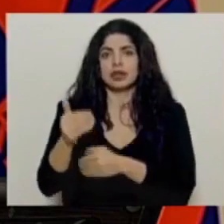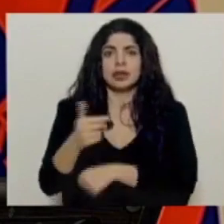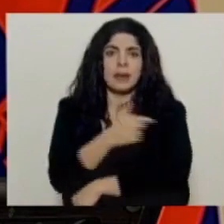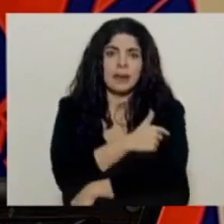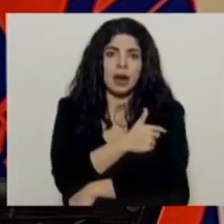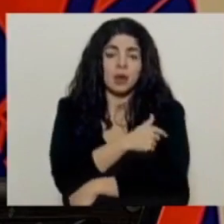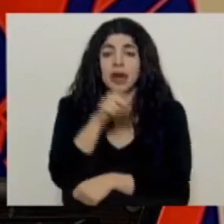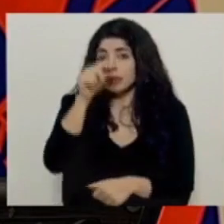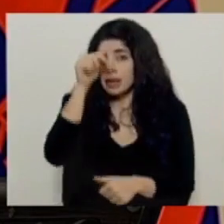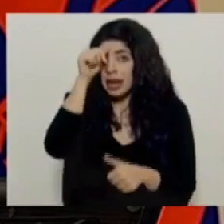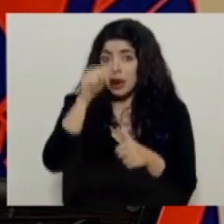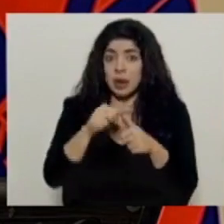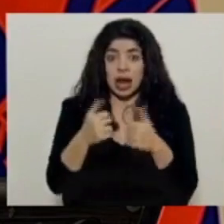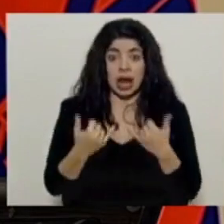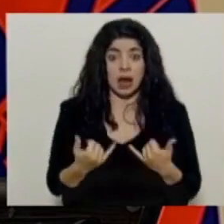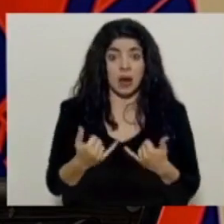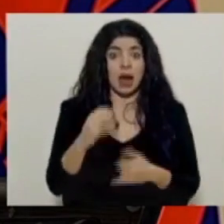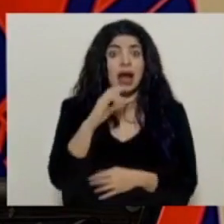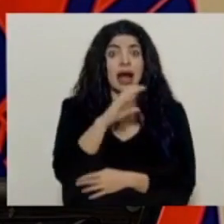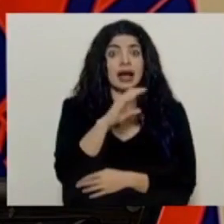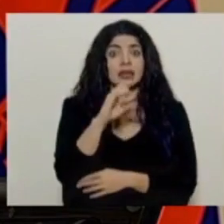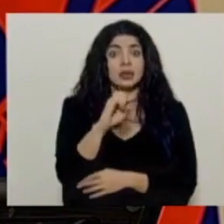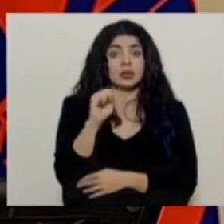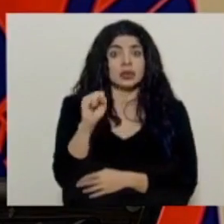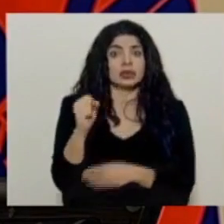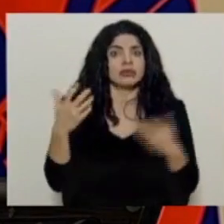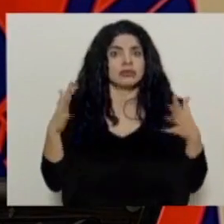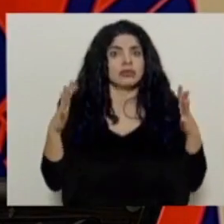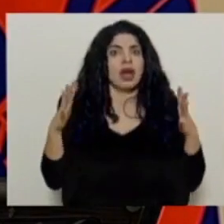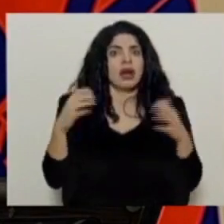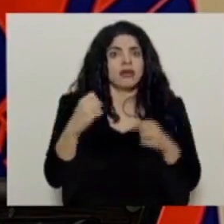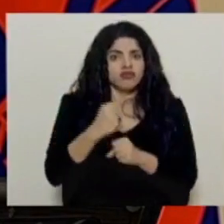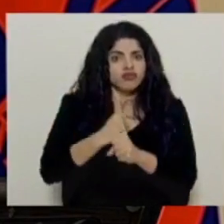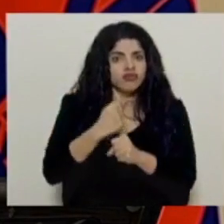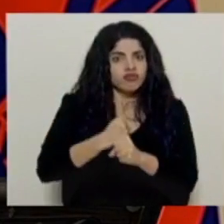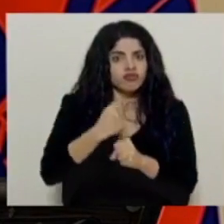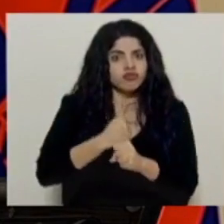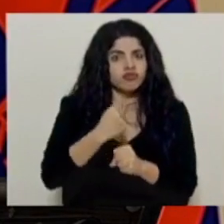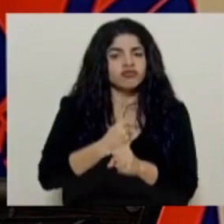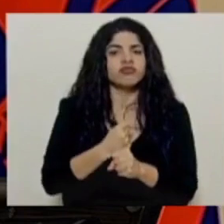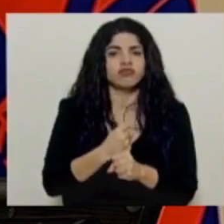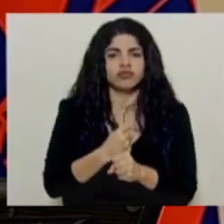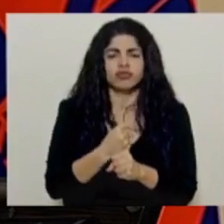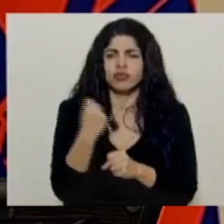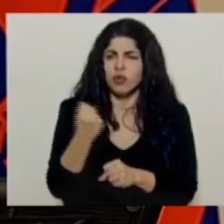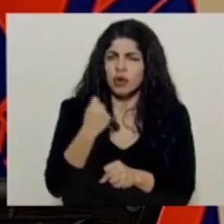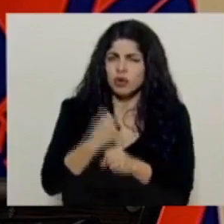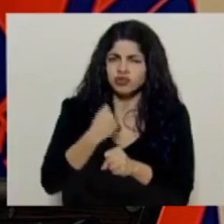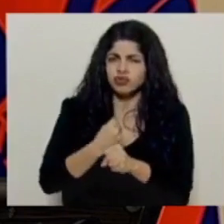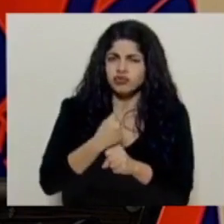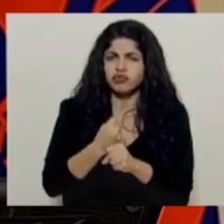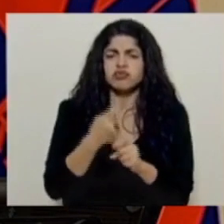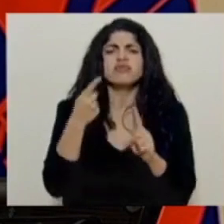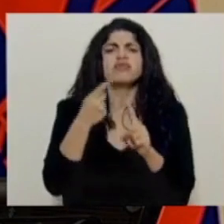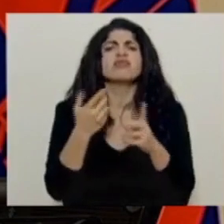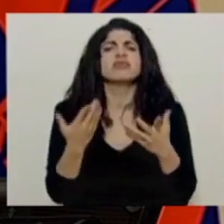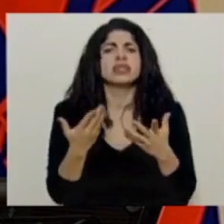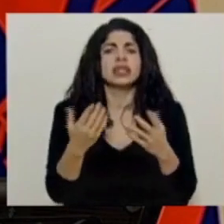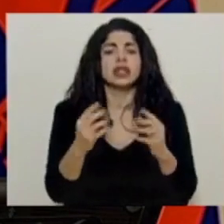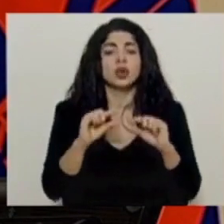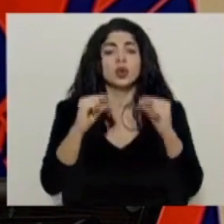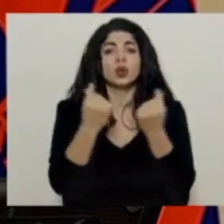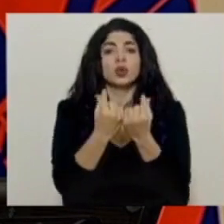vacunación. Recordemos que ya la Caja Costarricense de Seguro Social está trabajando fuertemente en el grupo